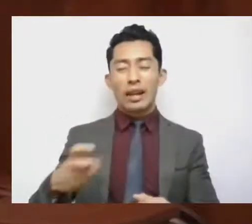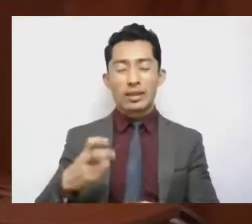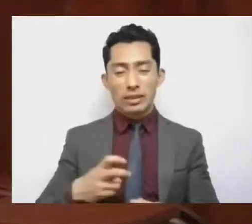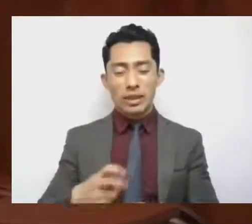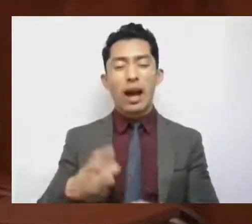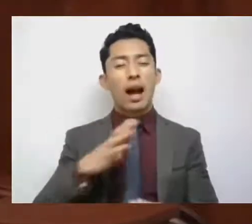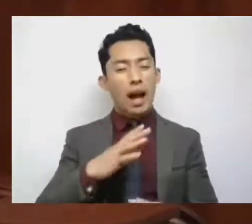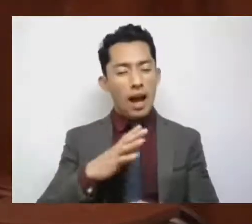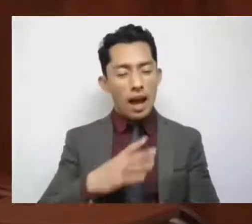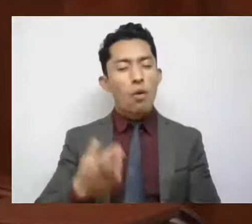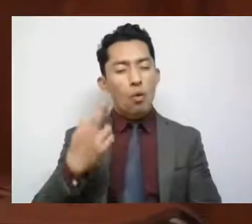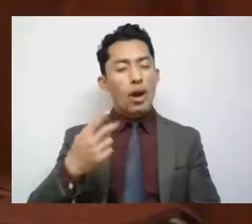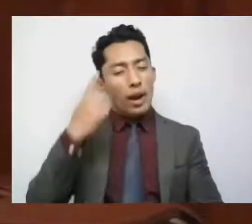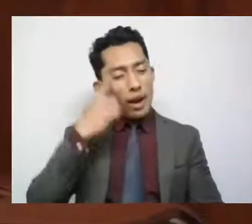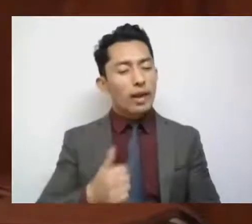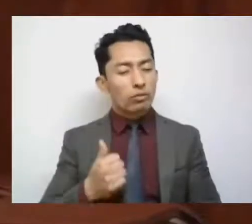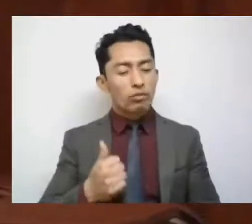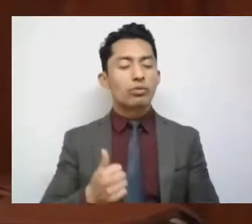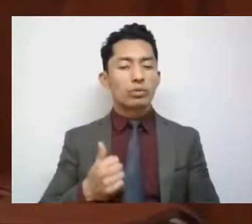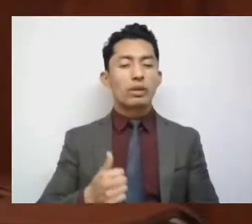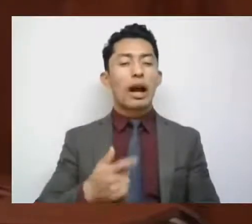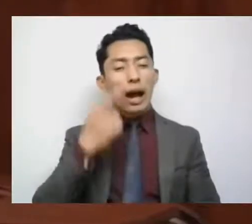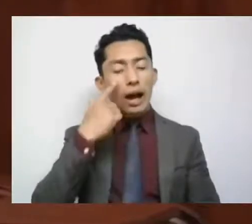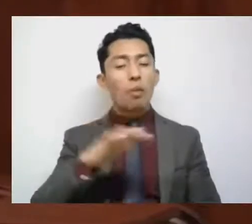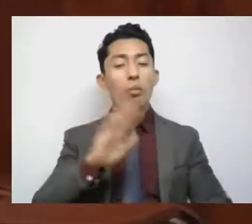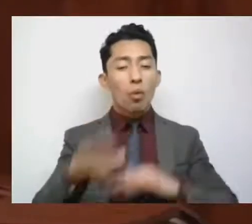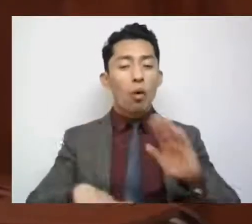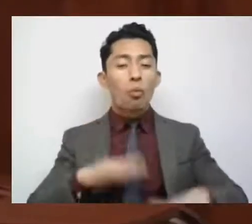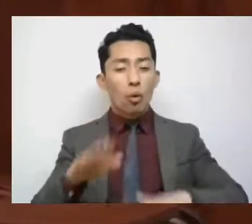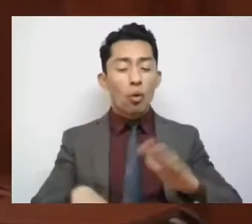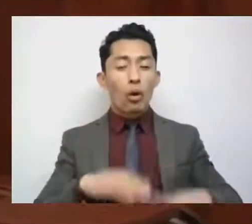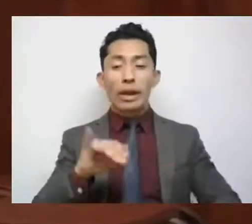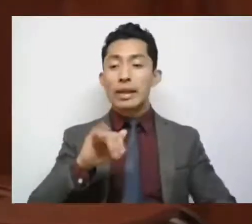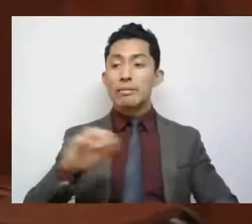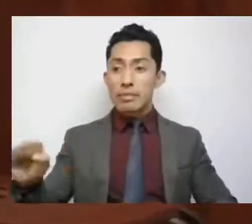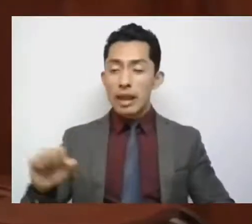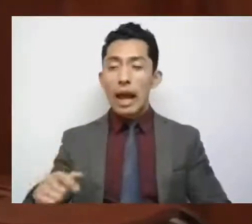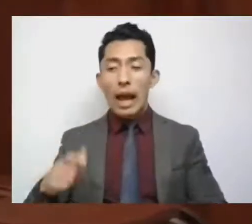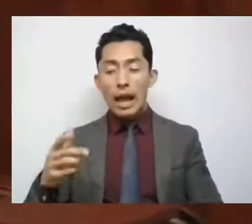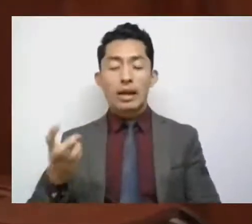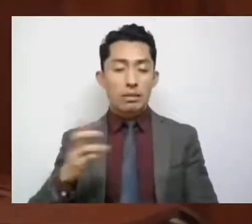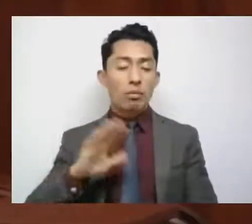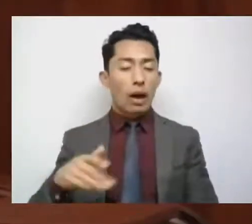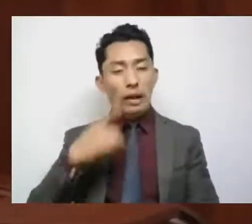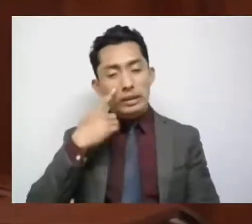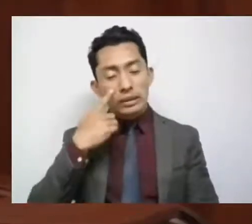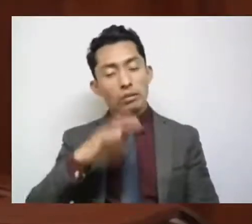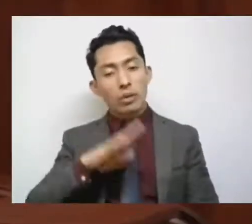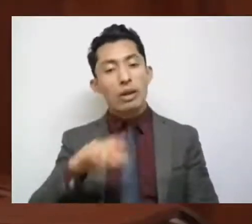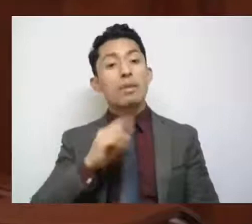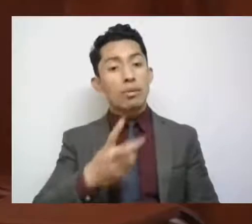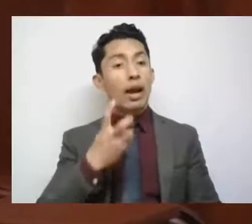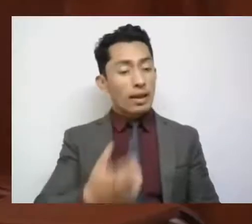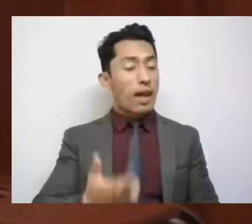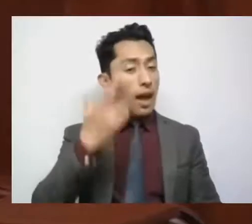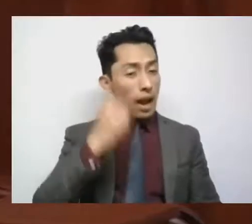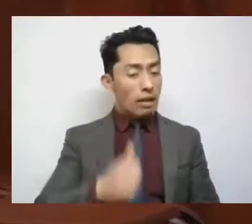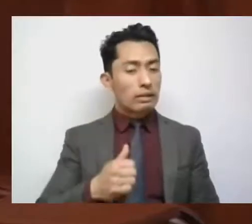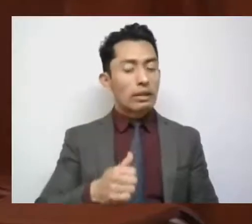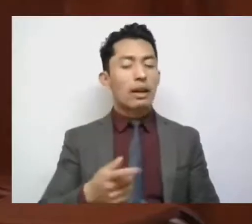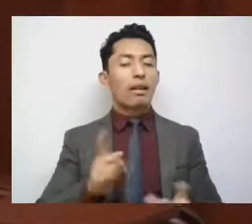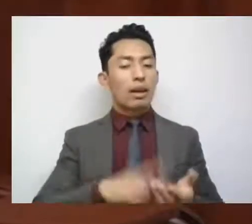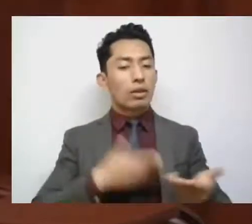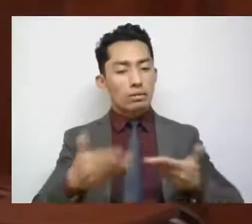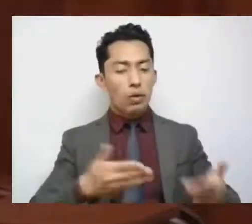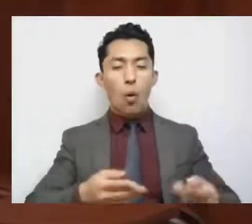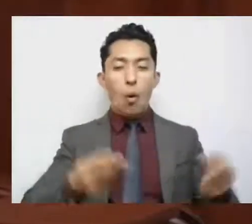las principales razones de mortalidad en el IMSS y también una de las mayores causas de atención en servicios de